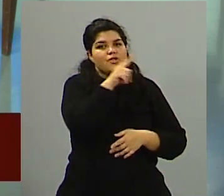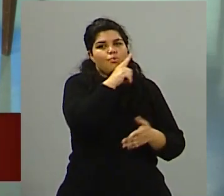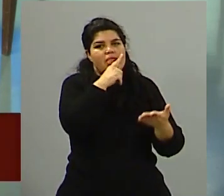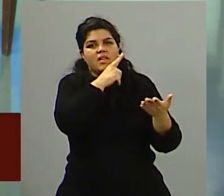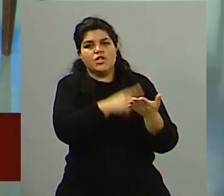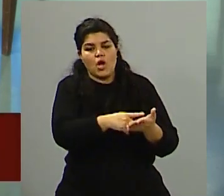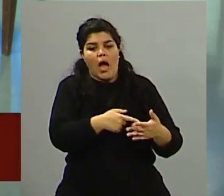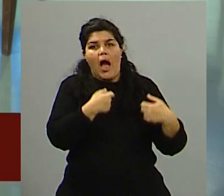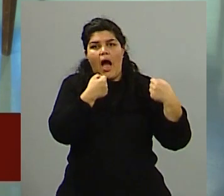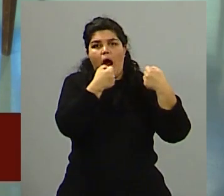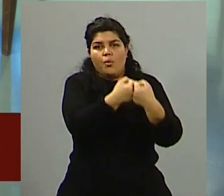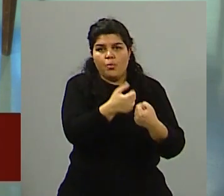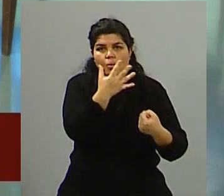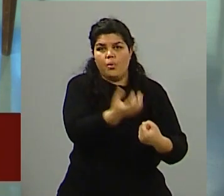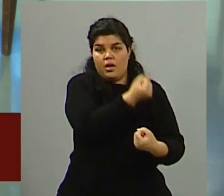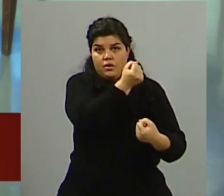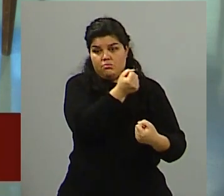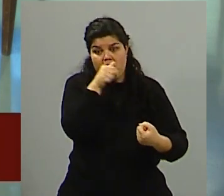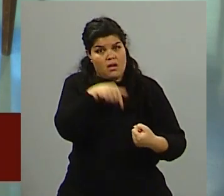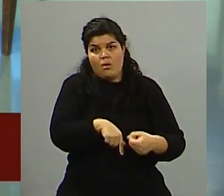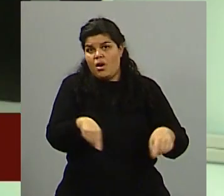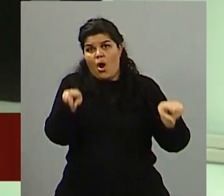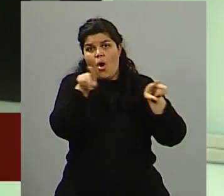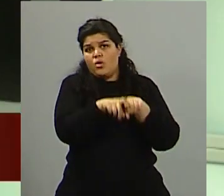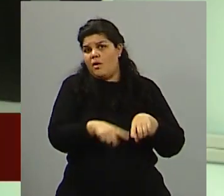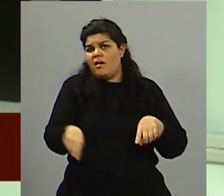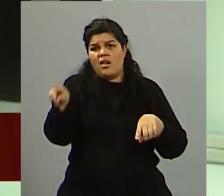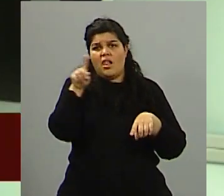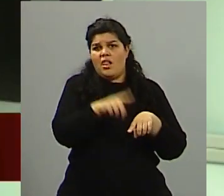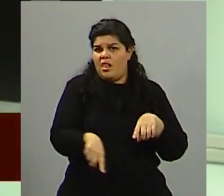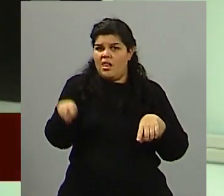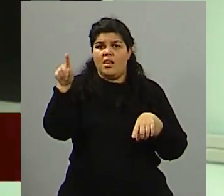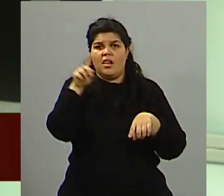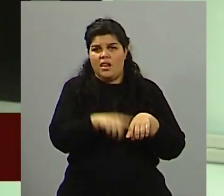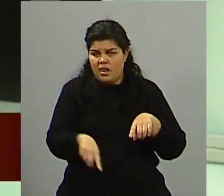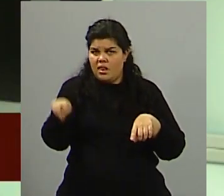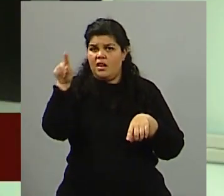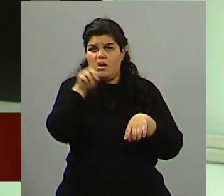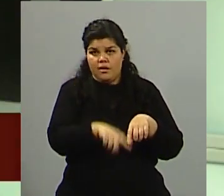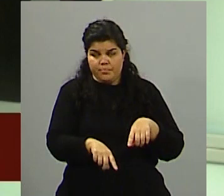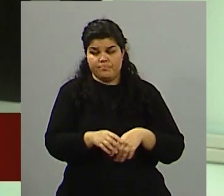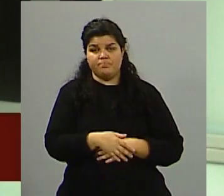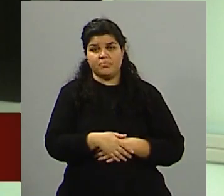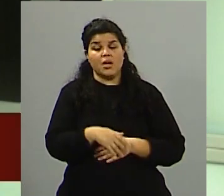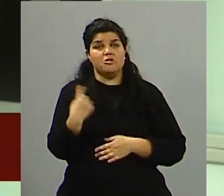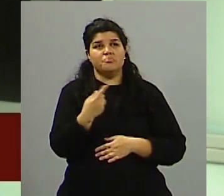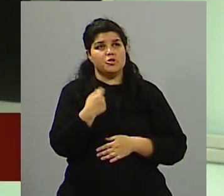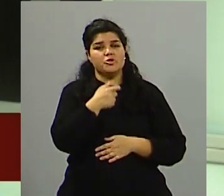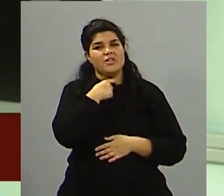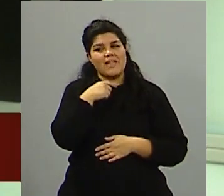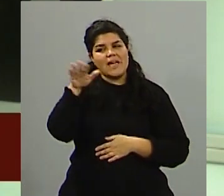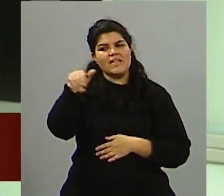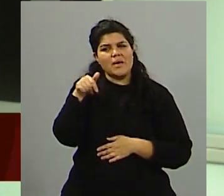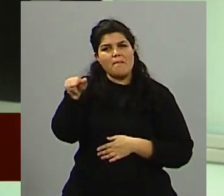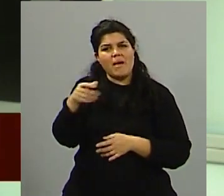avanzar en eso, ¿no? Algo que fue sucediendo y que ahora se vuelve a repetir. Pero la idea de llamarte, Tomás, también era hablar un poco de la